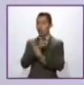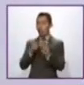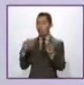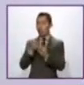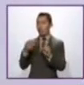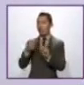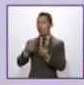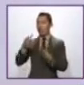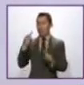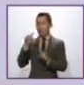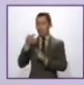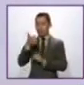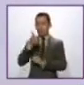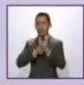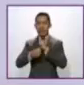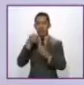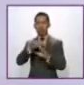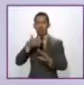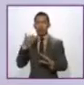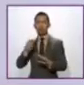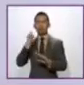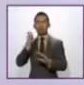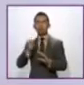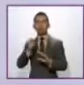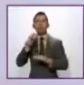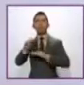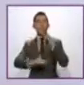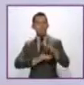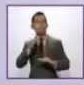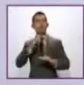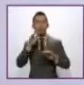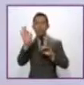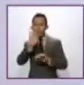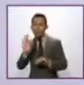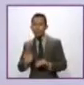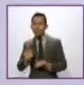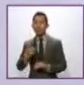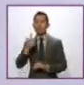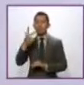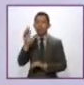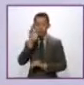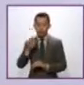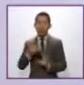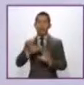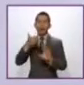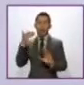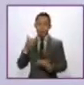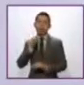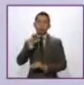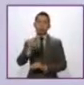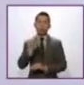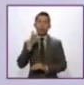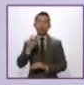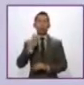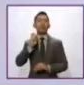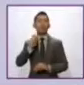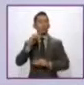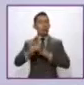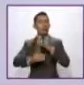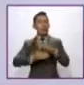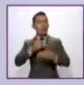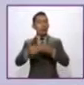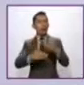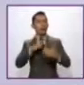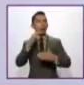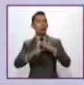5 años y medio en el sexenio pasado, teníamos una tasa de crecimiento del 8%, ¿sí? Crecíamos a la par